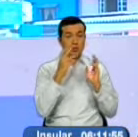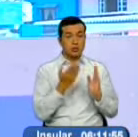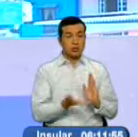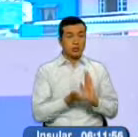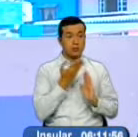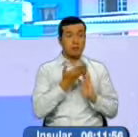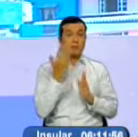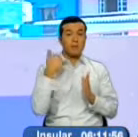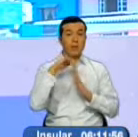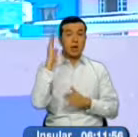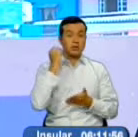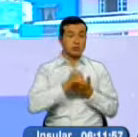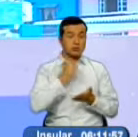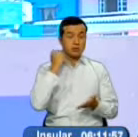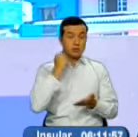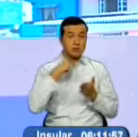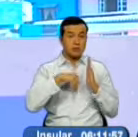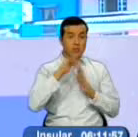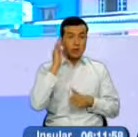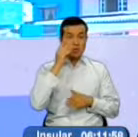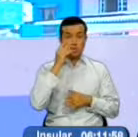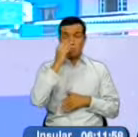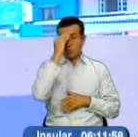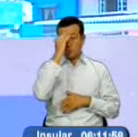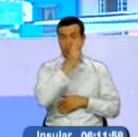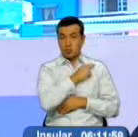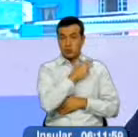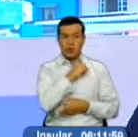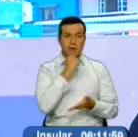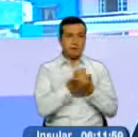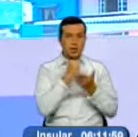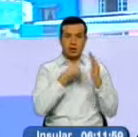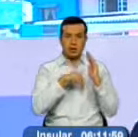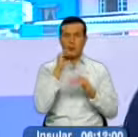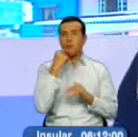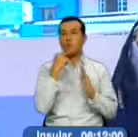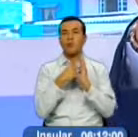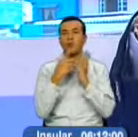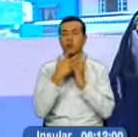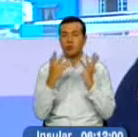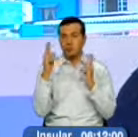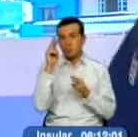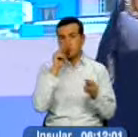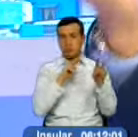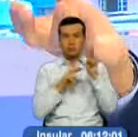de matrícula neta en el caso de la educación superior. Es decir, tú tienes ahí una medida